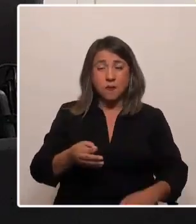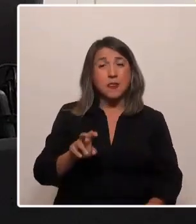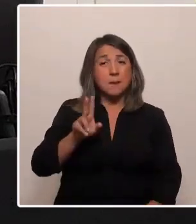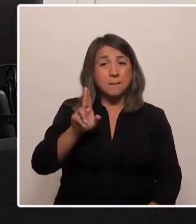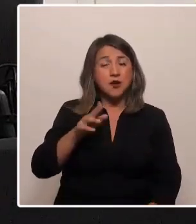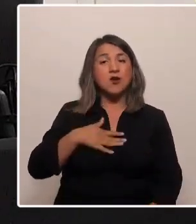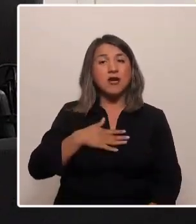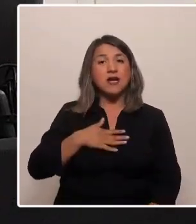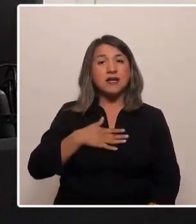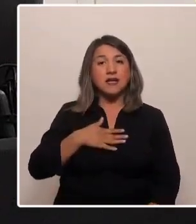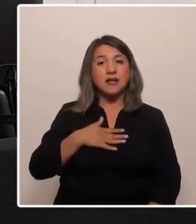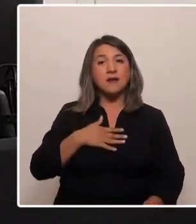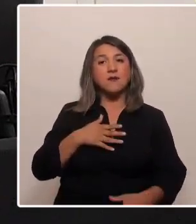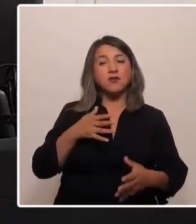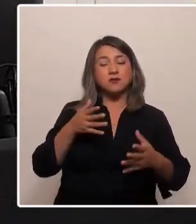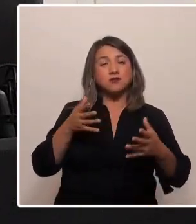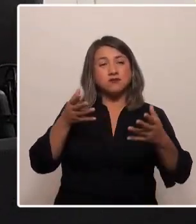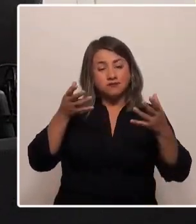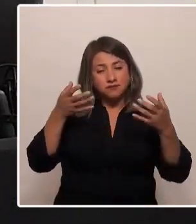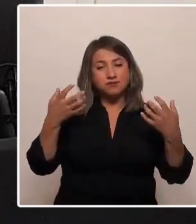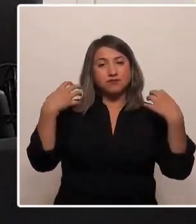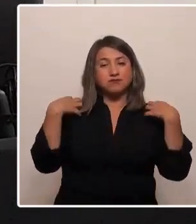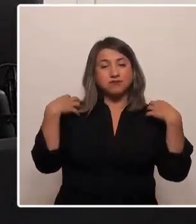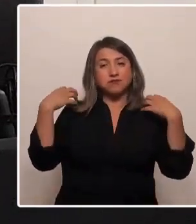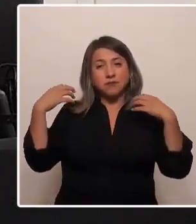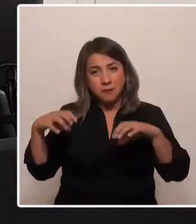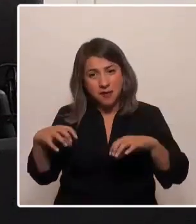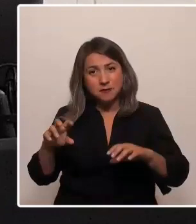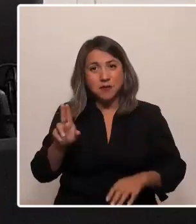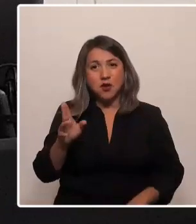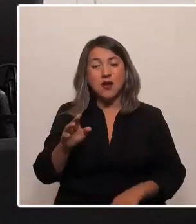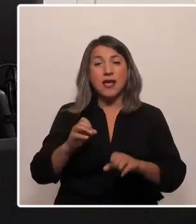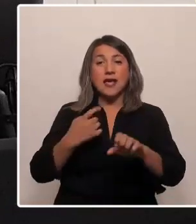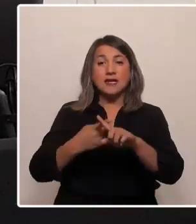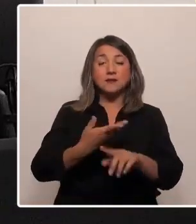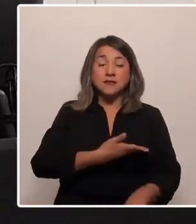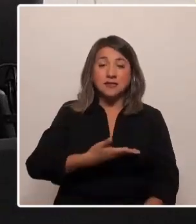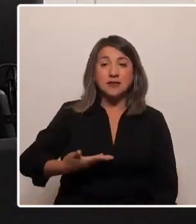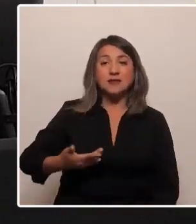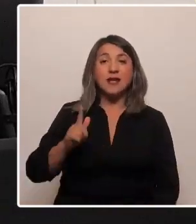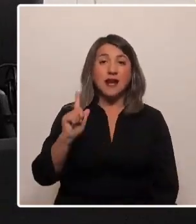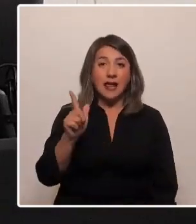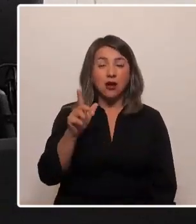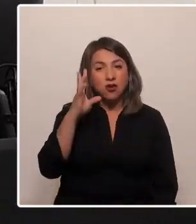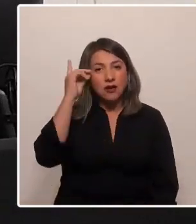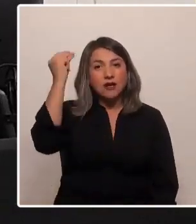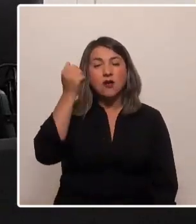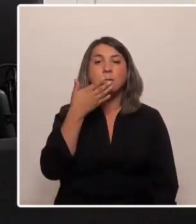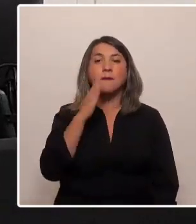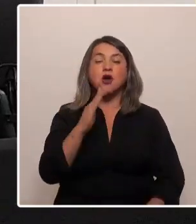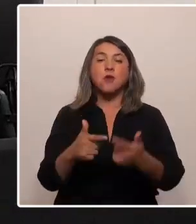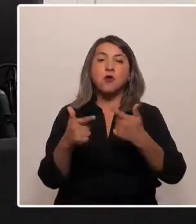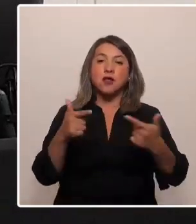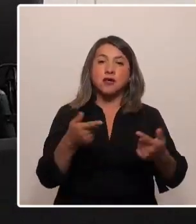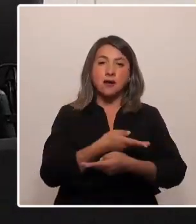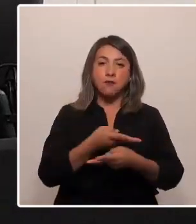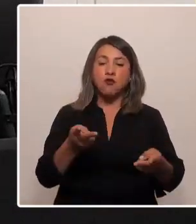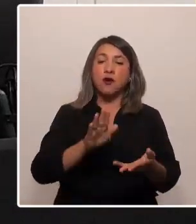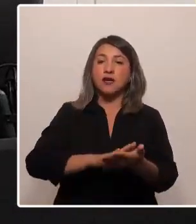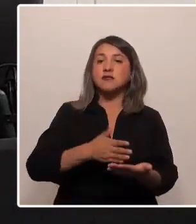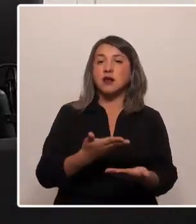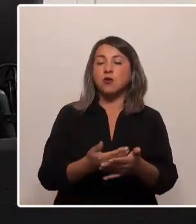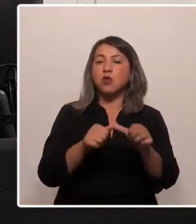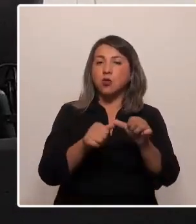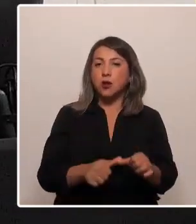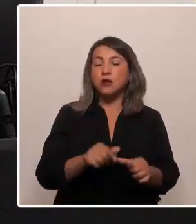queremos recargarlo más? El expresidente Ricardo Lagos creó la mejor política pública en salud durante